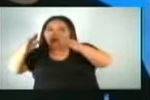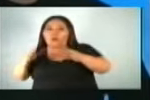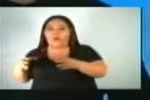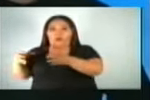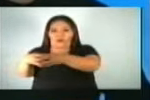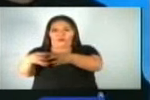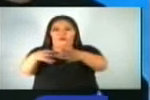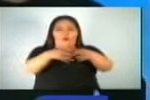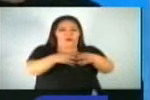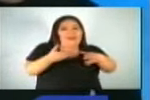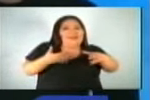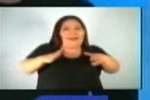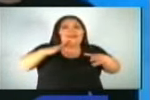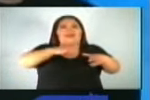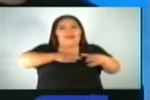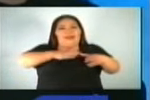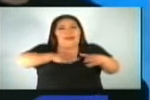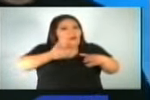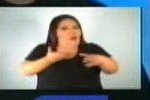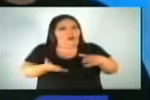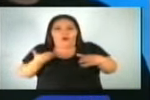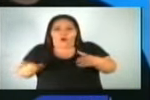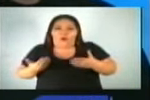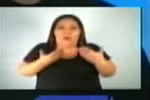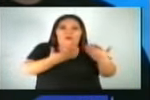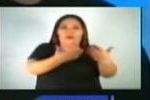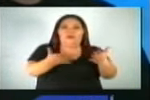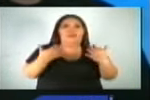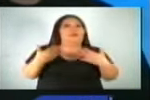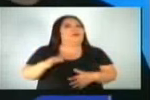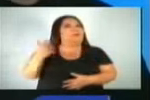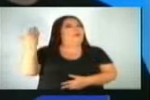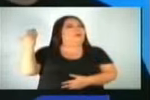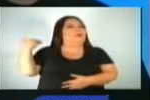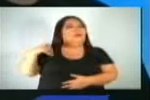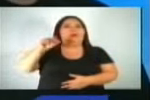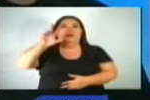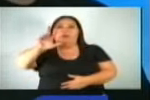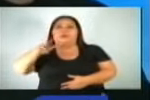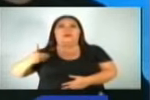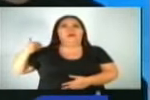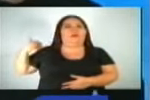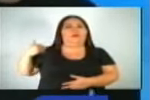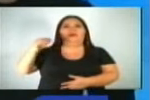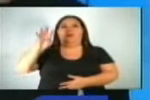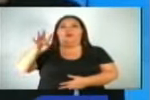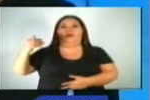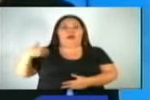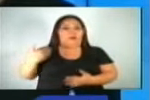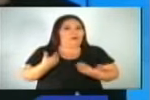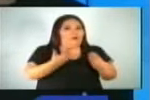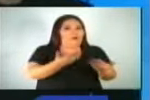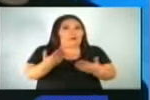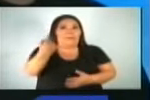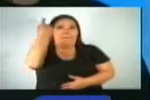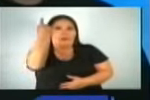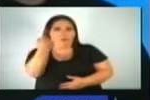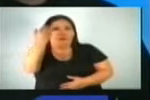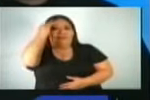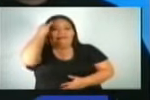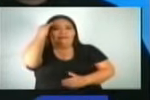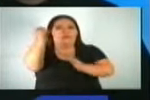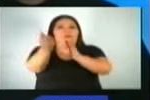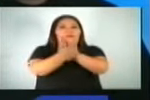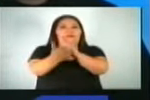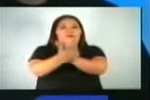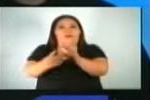hemos equipado, hemos venido haciendo esto desde hace 3-4 años, equipando a personas, talentos humanos, tanto del Cuerpo de